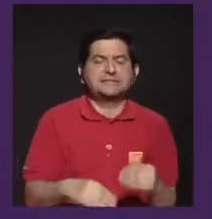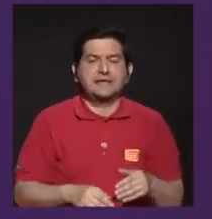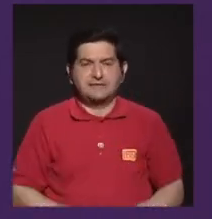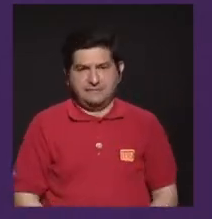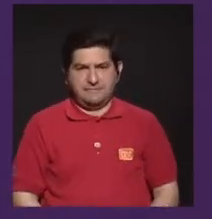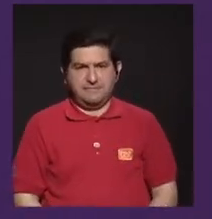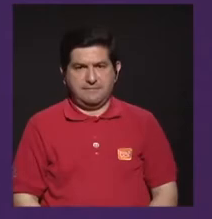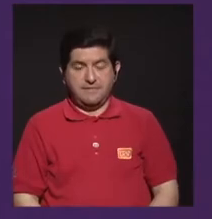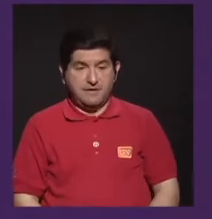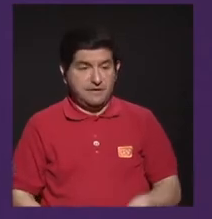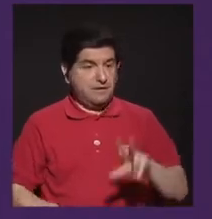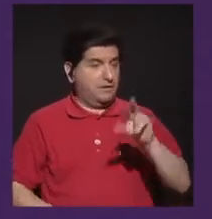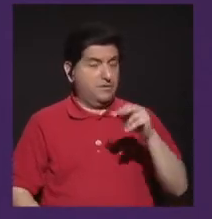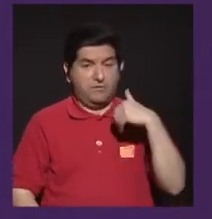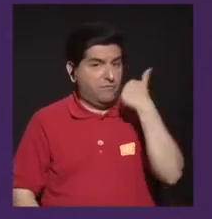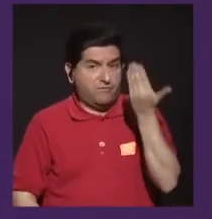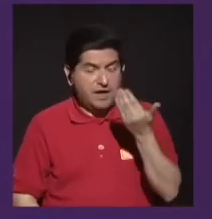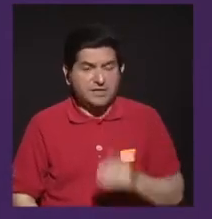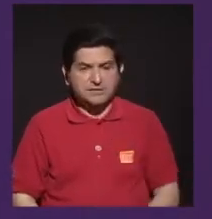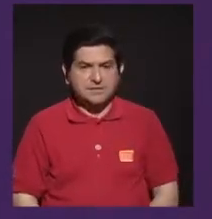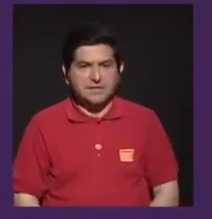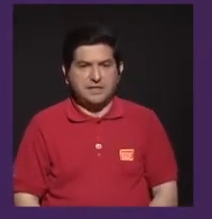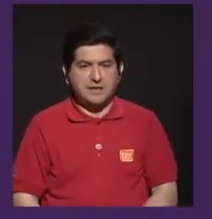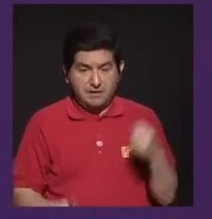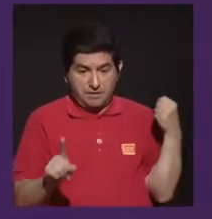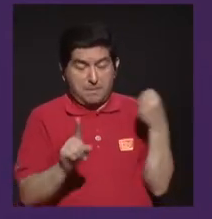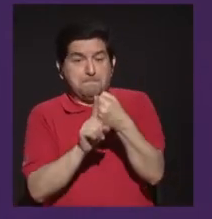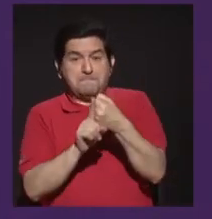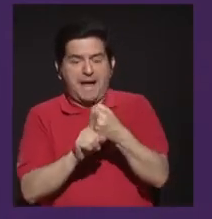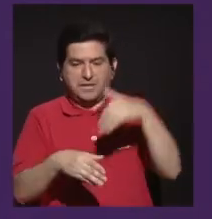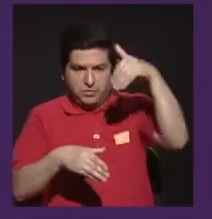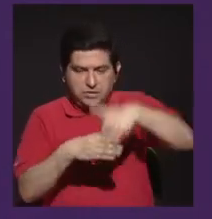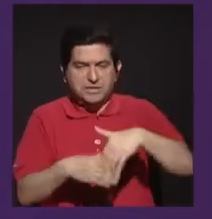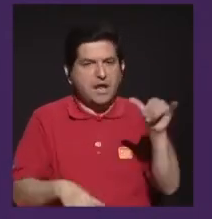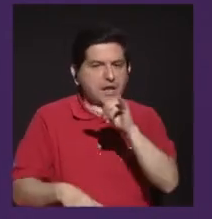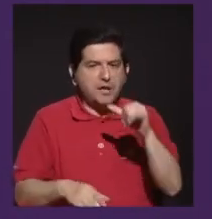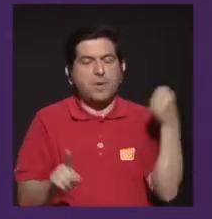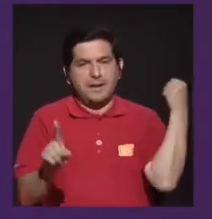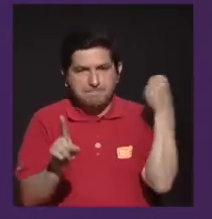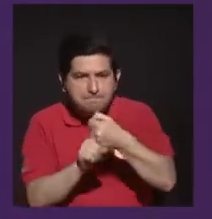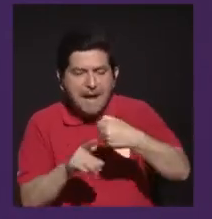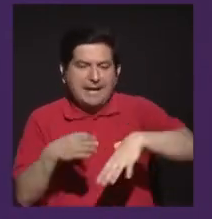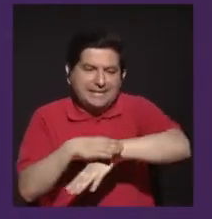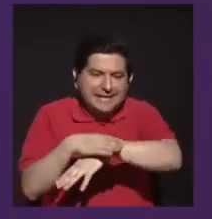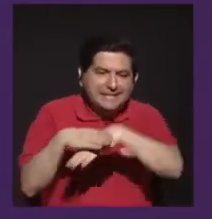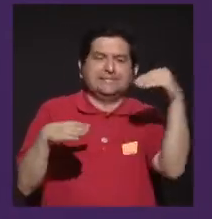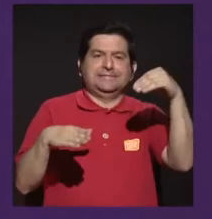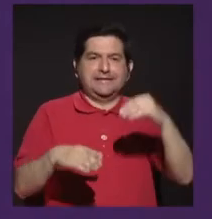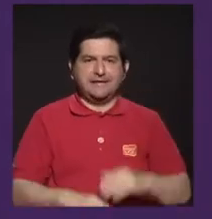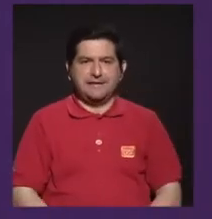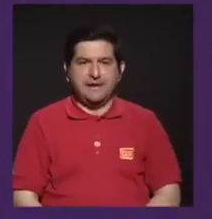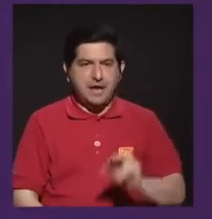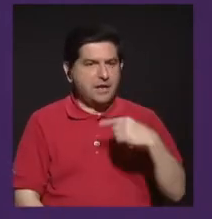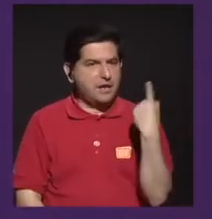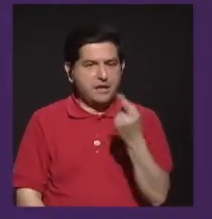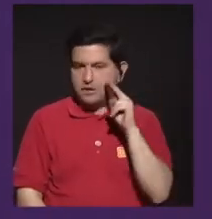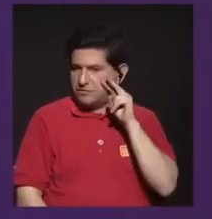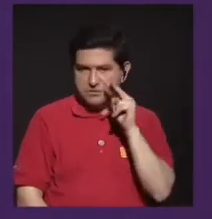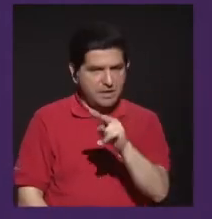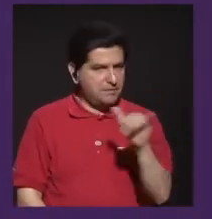¿verdad?, que ya no es fácil, o sea, es un shock entrar, pero luego también es un shock salir. Claro. Y eso no siempre se mira